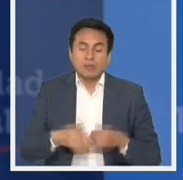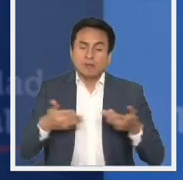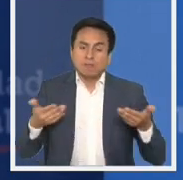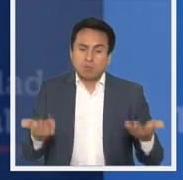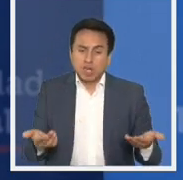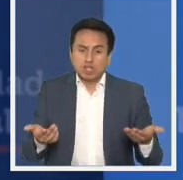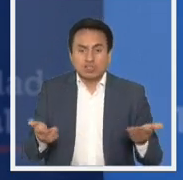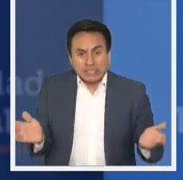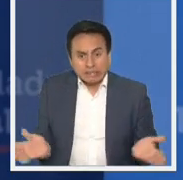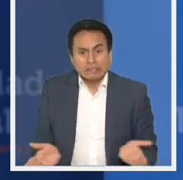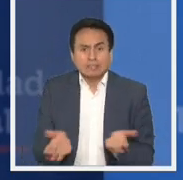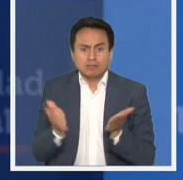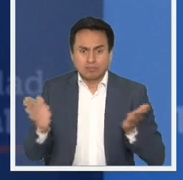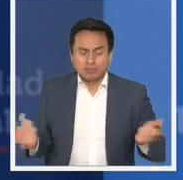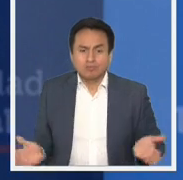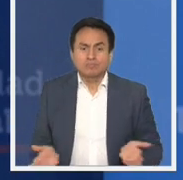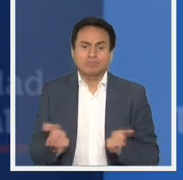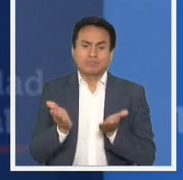insto